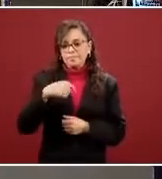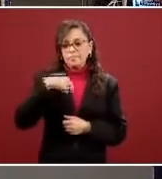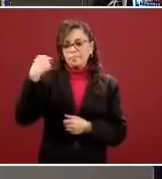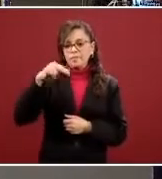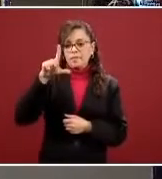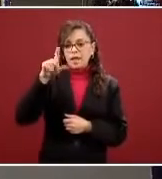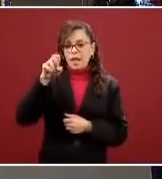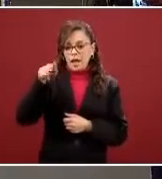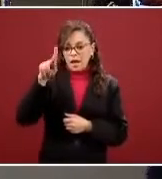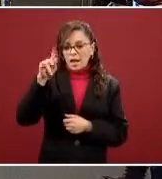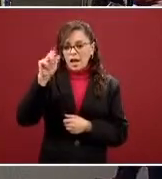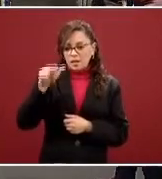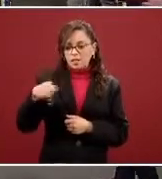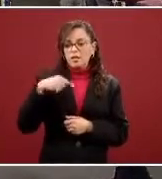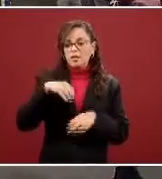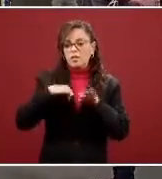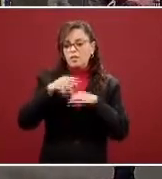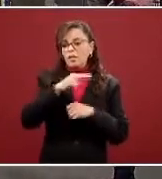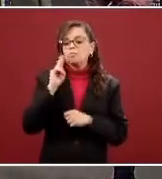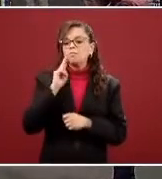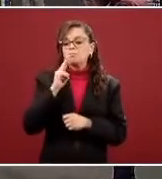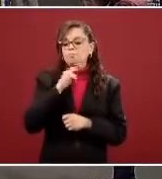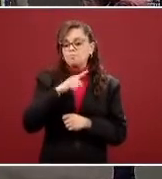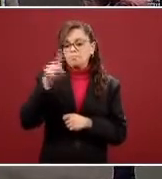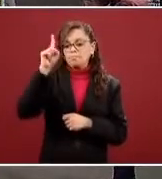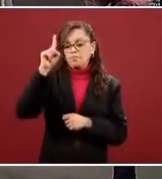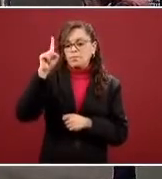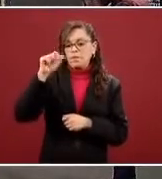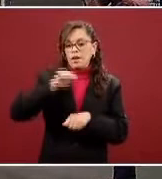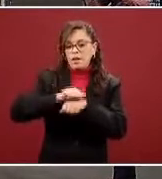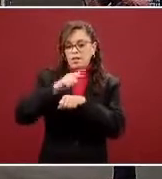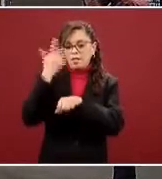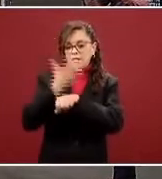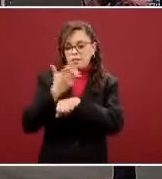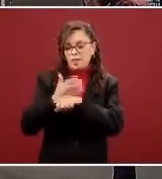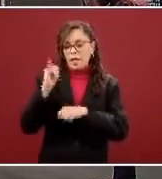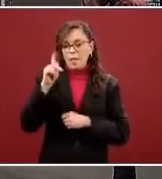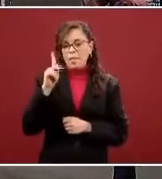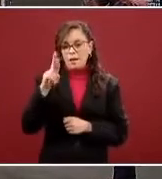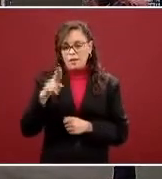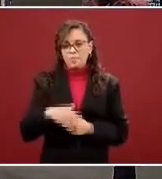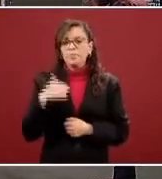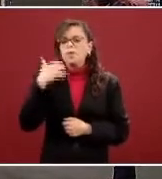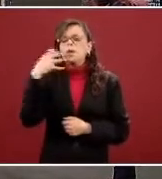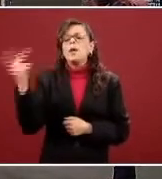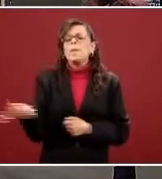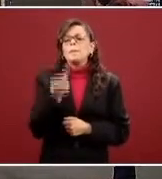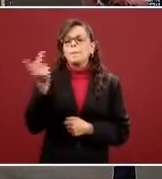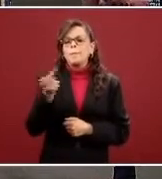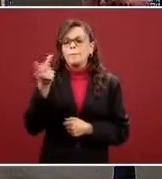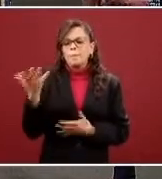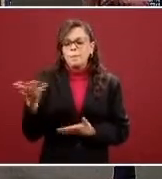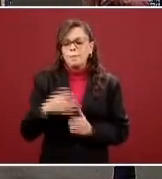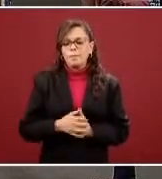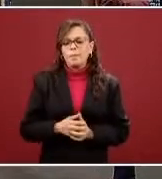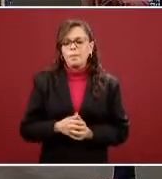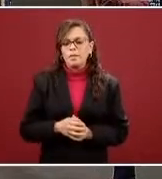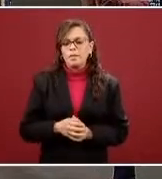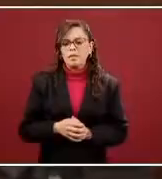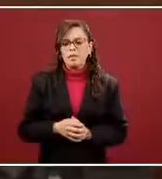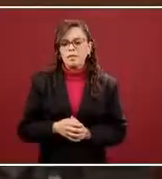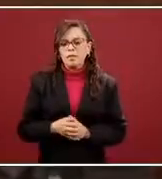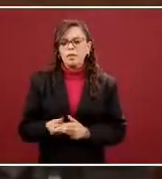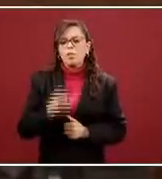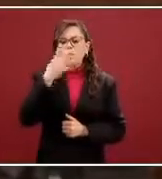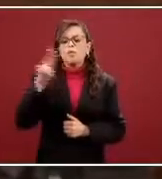por una noticiera agencia en Estados Unidos, NPR. Bueno, quiero preguntar sobre las pruebas breves. ¿Cuántas